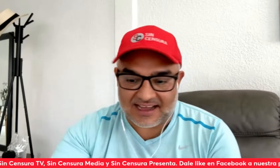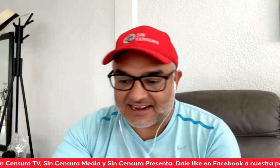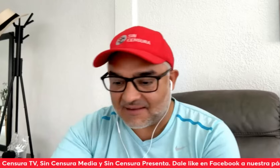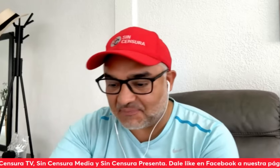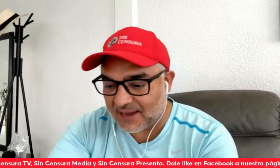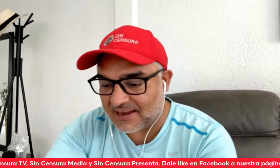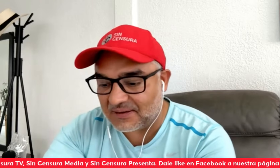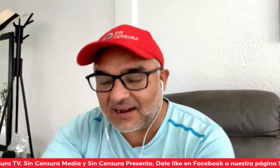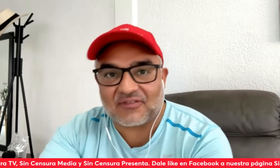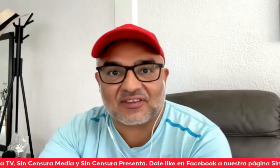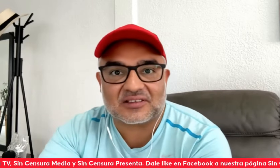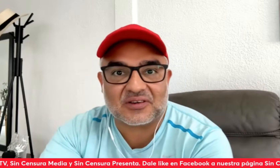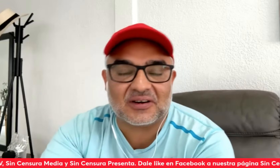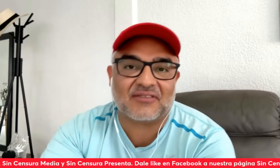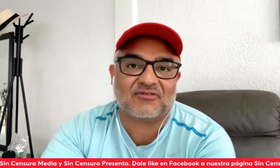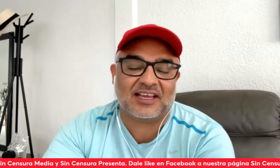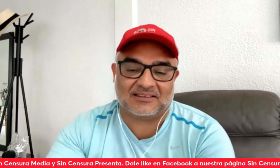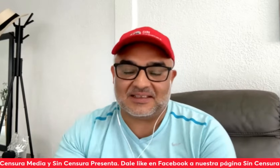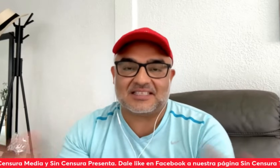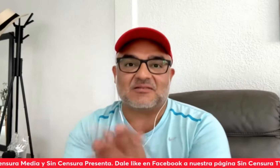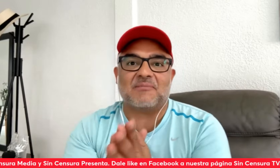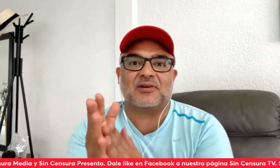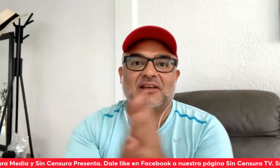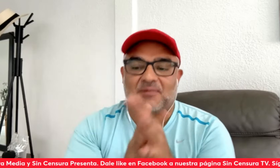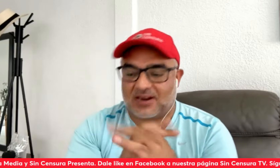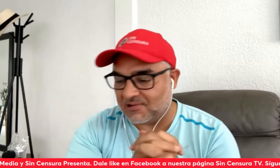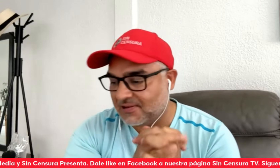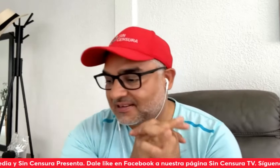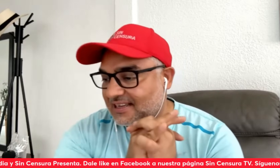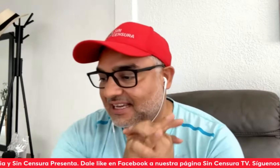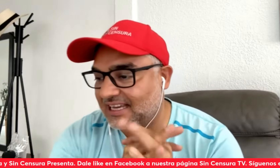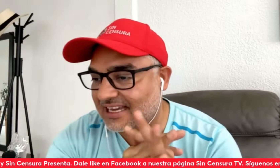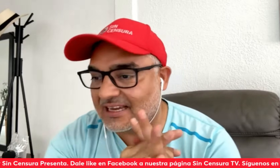va Rapé, va el Fisgón, en fin, se va a poner bueno y